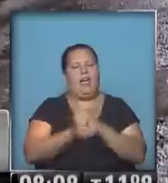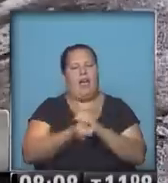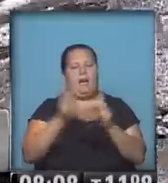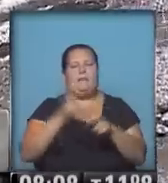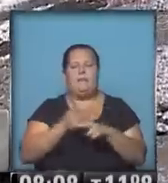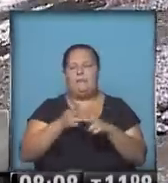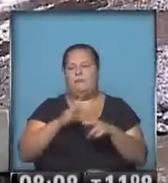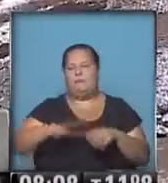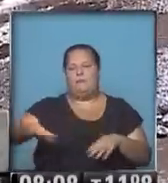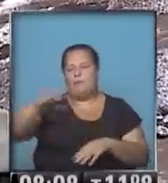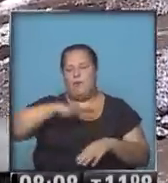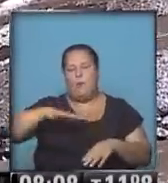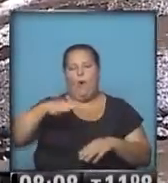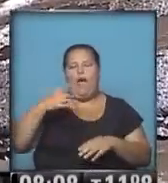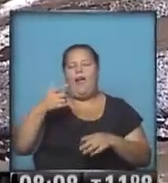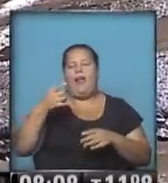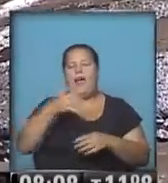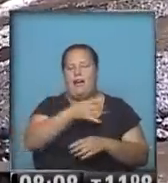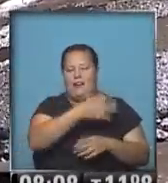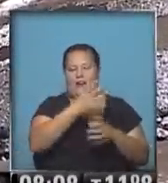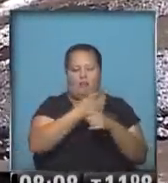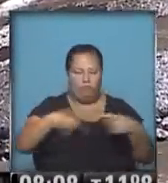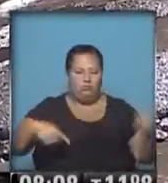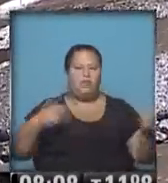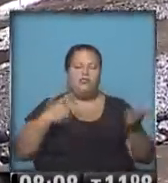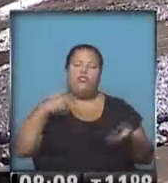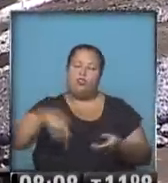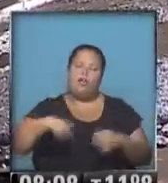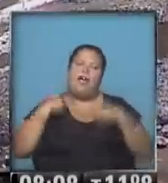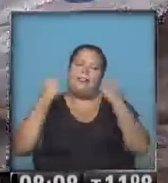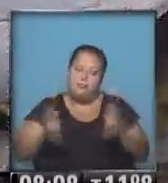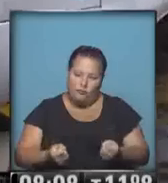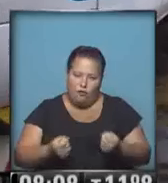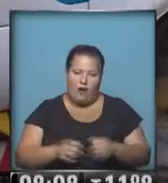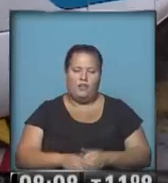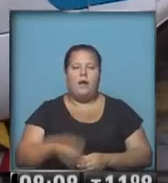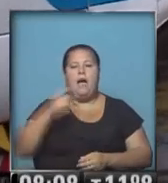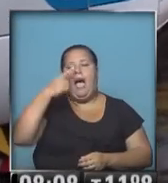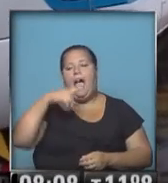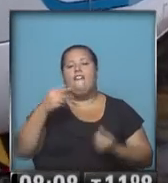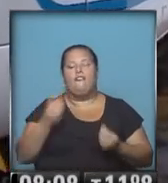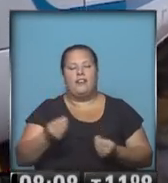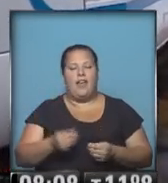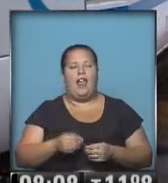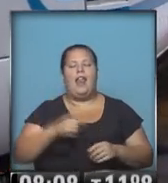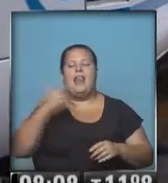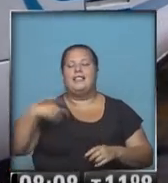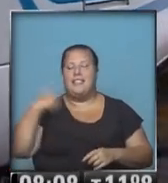parque de unidades de transporte automotor. Así que nosotros vamos a hacer un gran esfuerzo para que finalmente